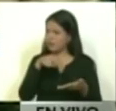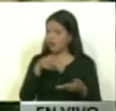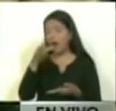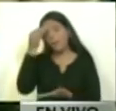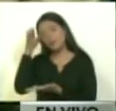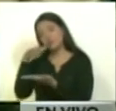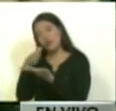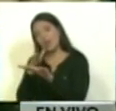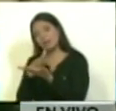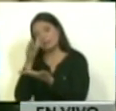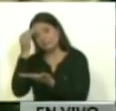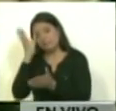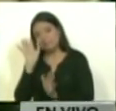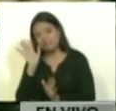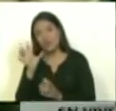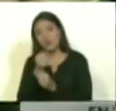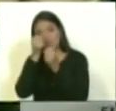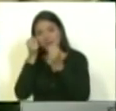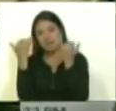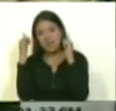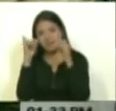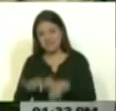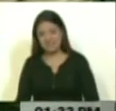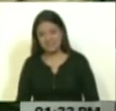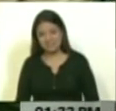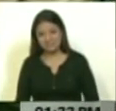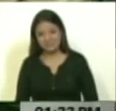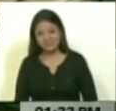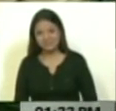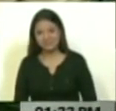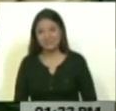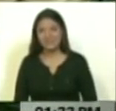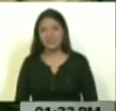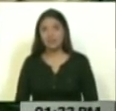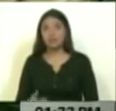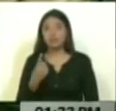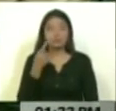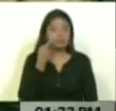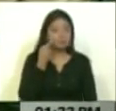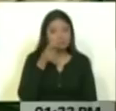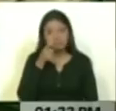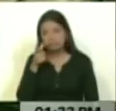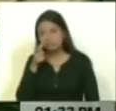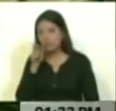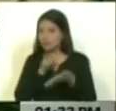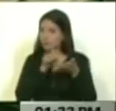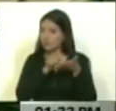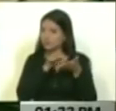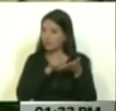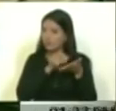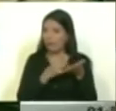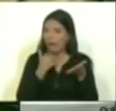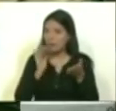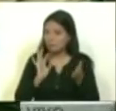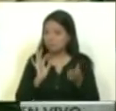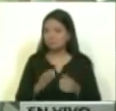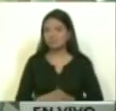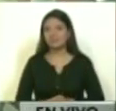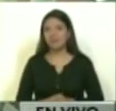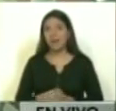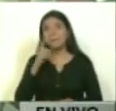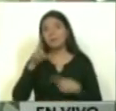Eso lo salva en las fiestas de pasar pena. Pues, ¿te baila? No, estoy aquí observando y haciendo algunas anotaciones de los pases que se hacen. Para mi